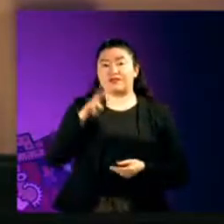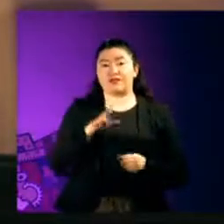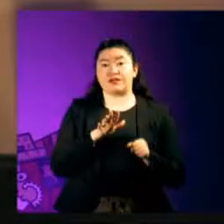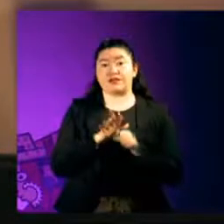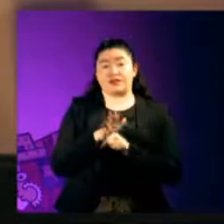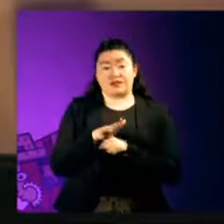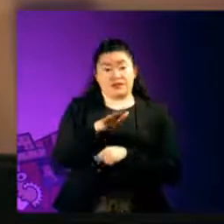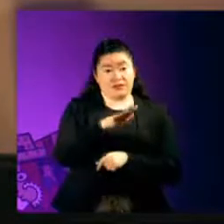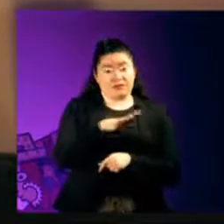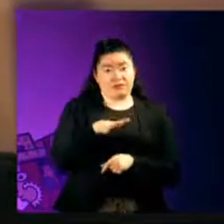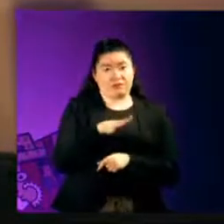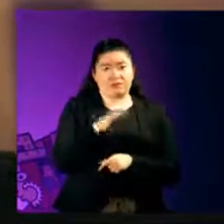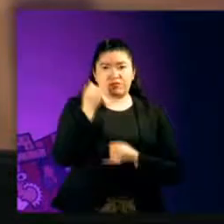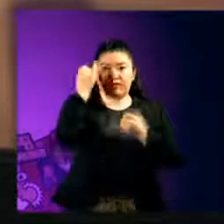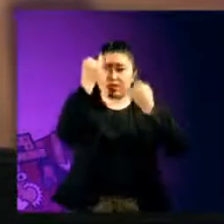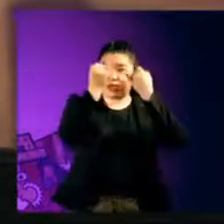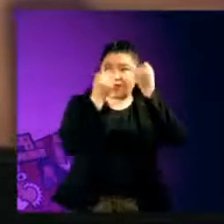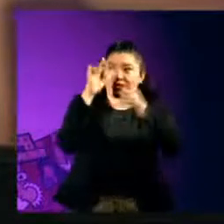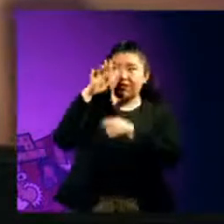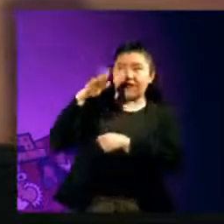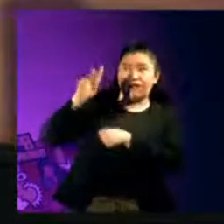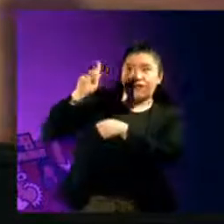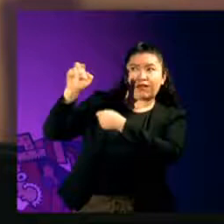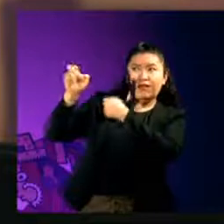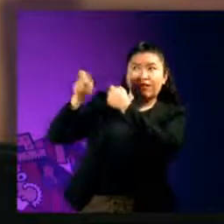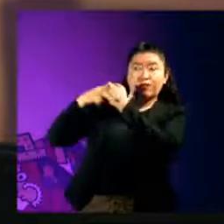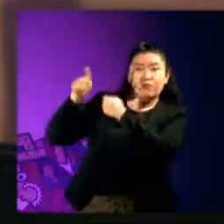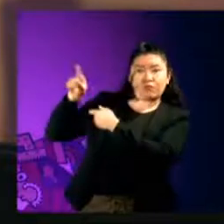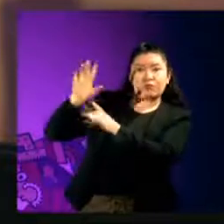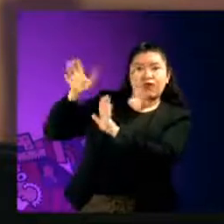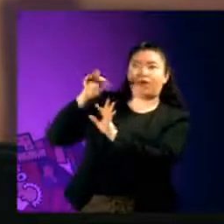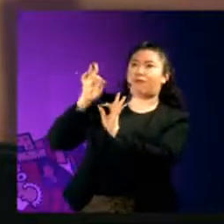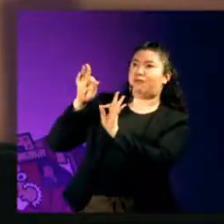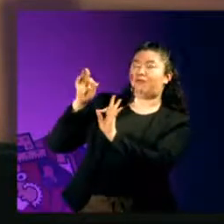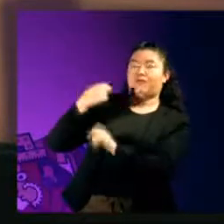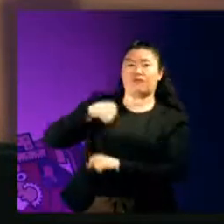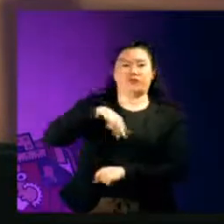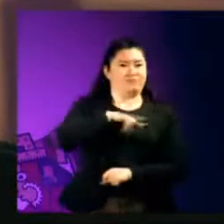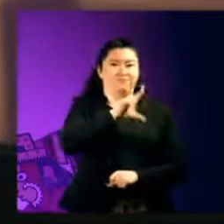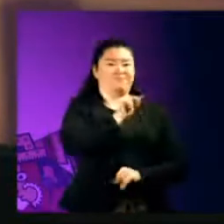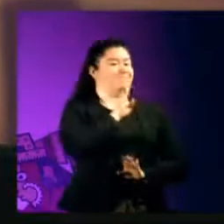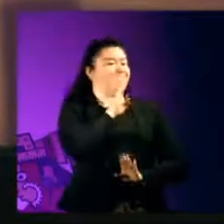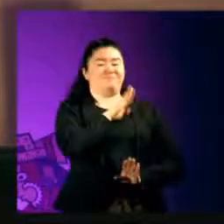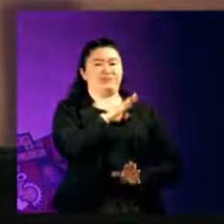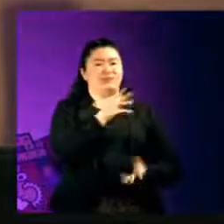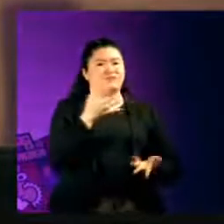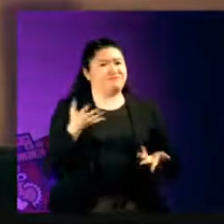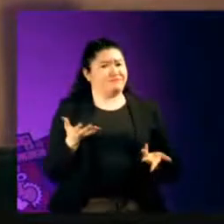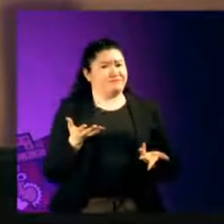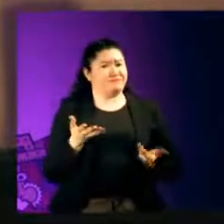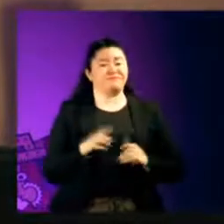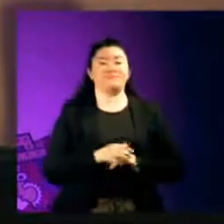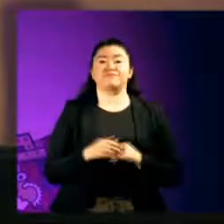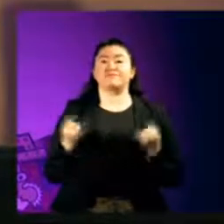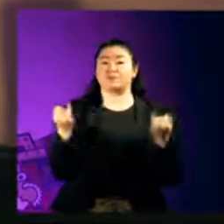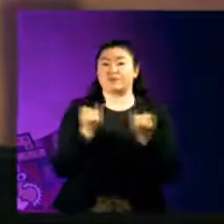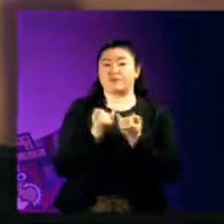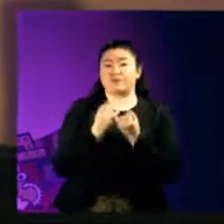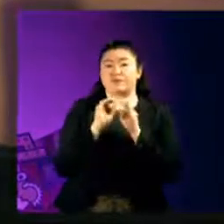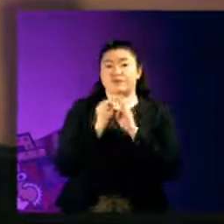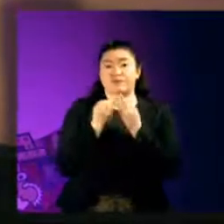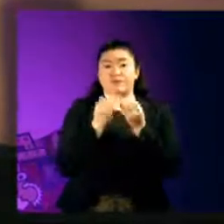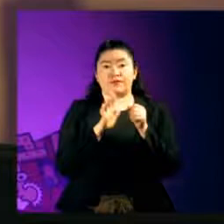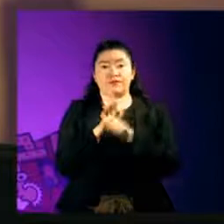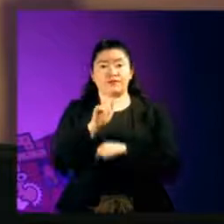colonial izada de ellos y no de nosotros y hay otro asunto que